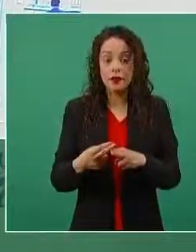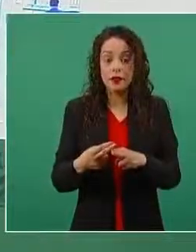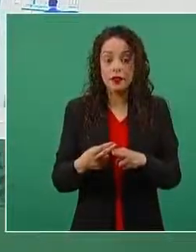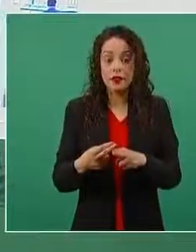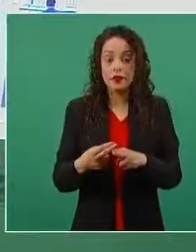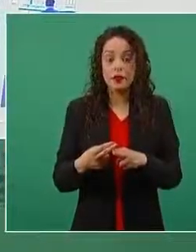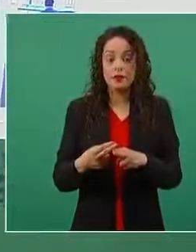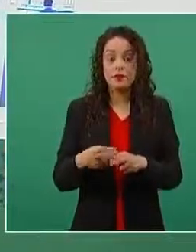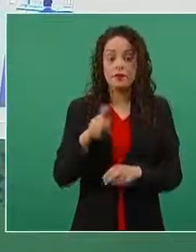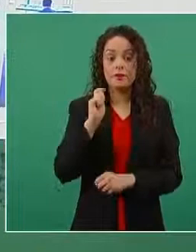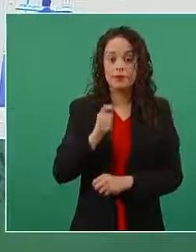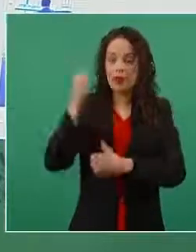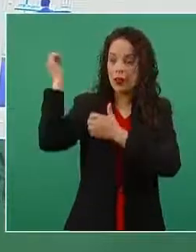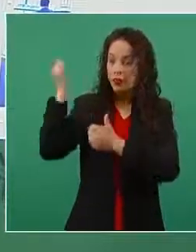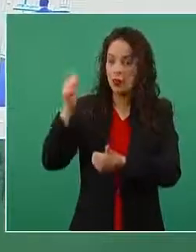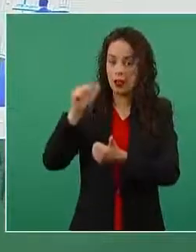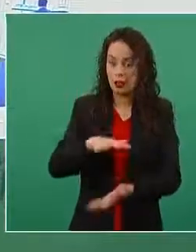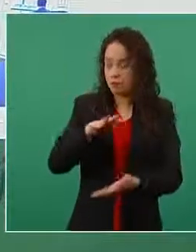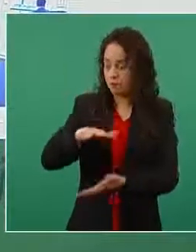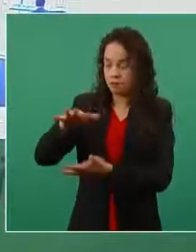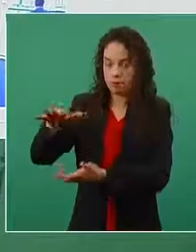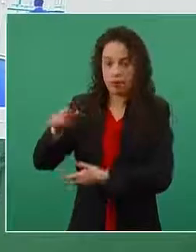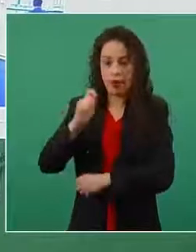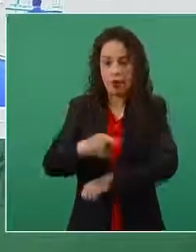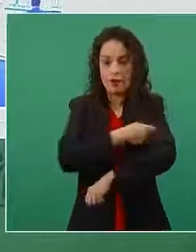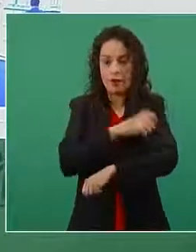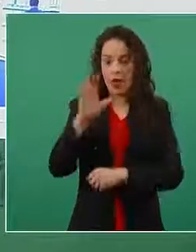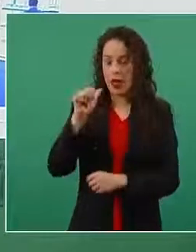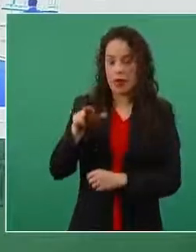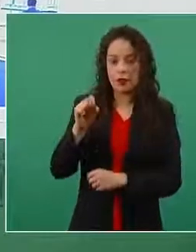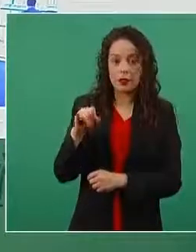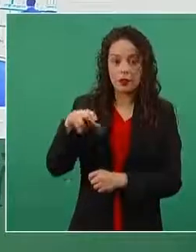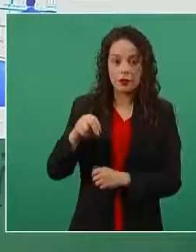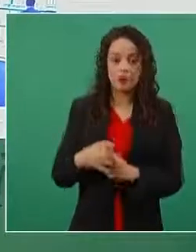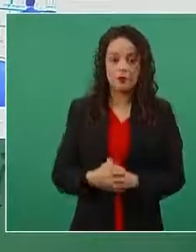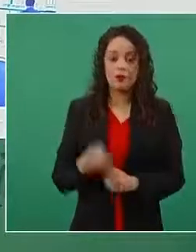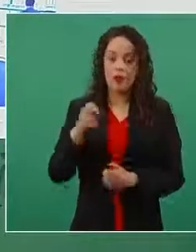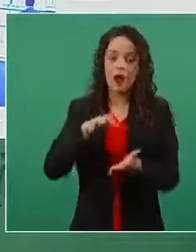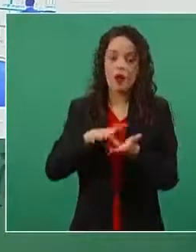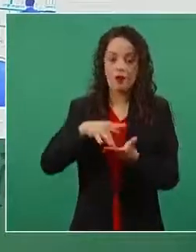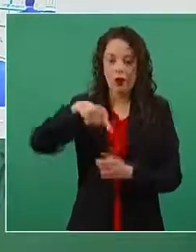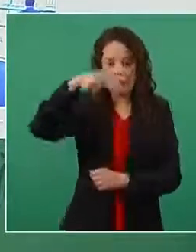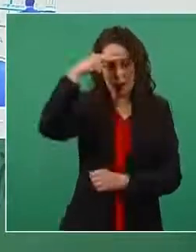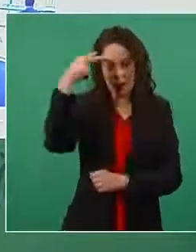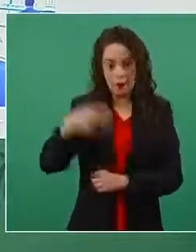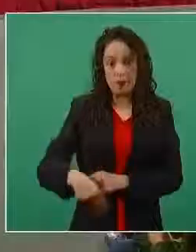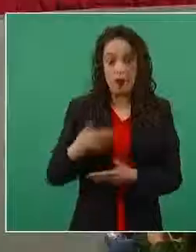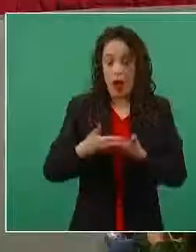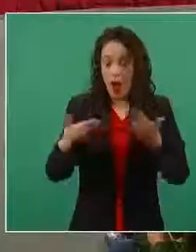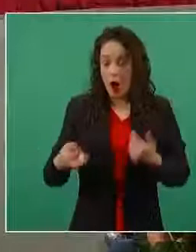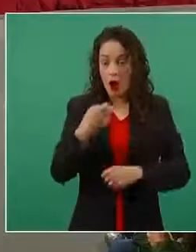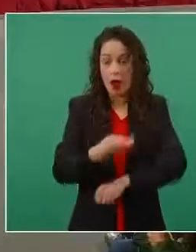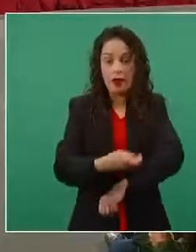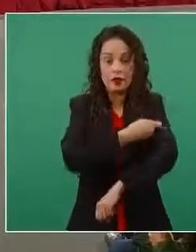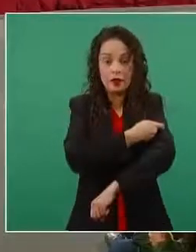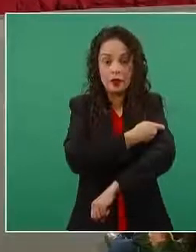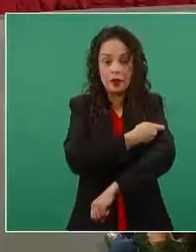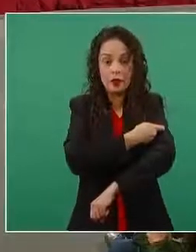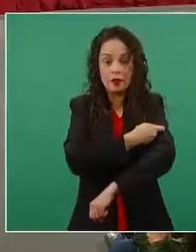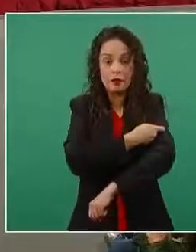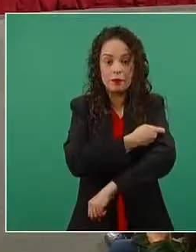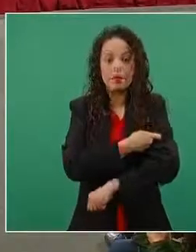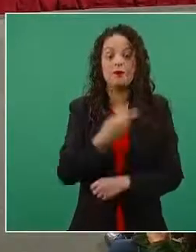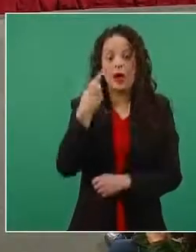la vacuna a granel de CanSino, 38 vuelos en apoyo a México. Y ahora esta vacuna se va a probar o vamos